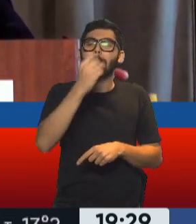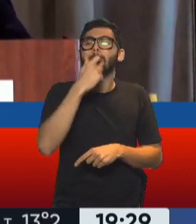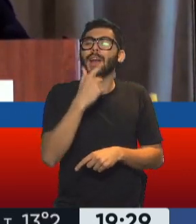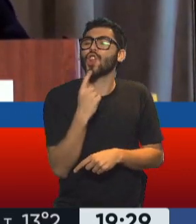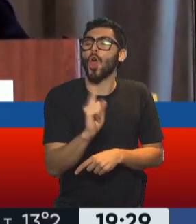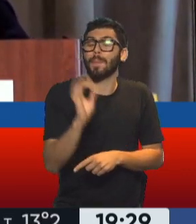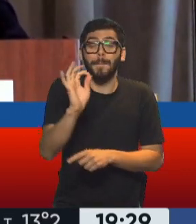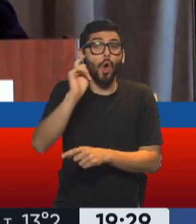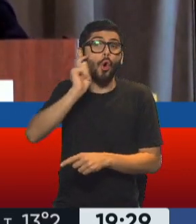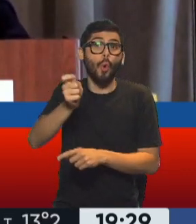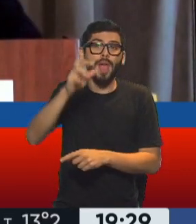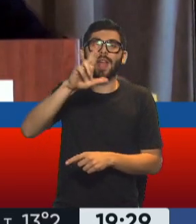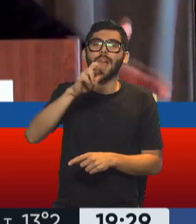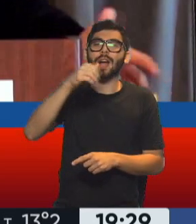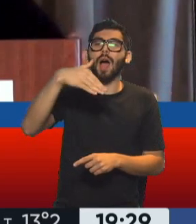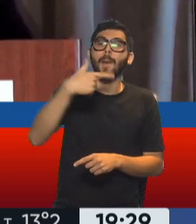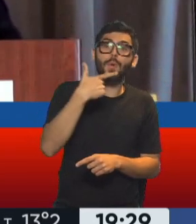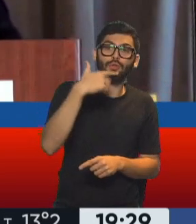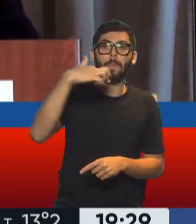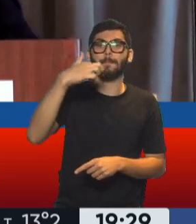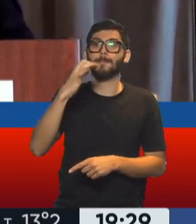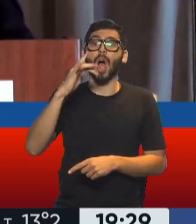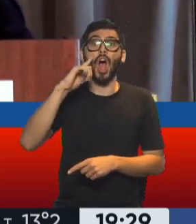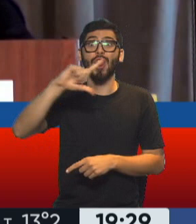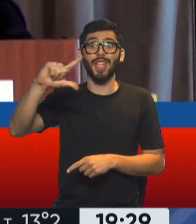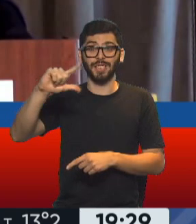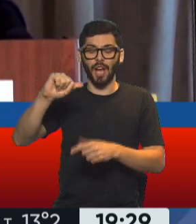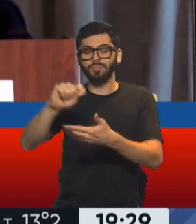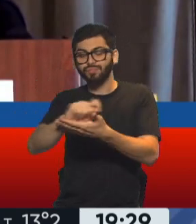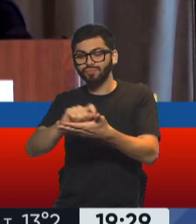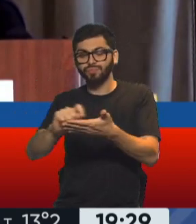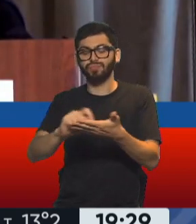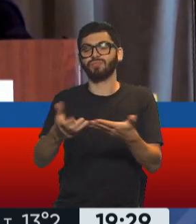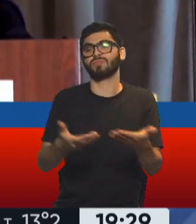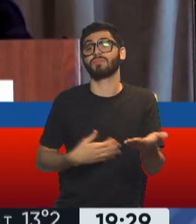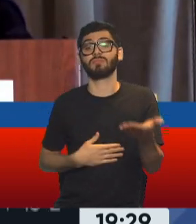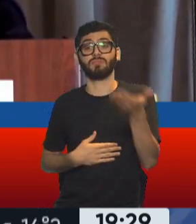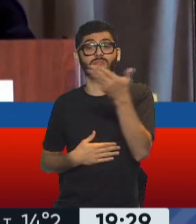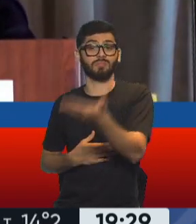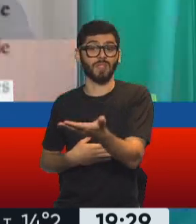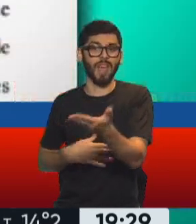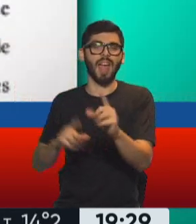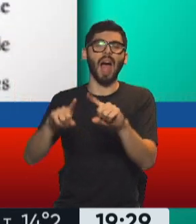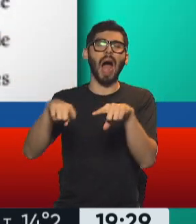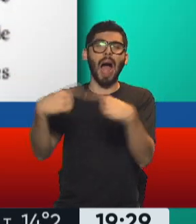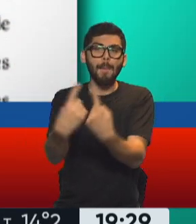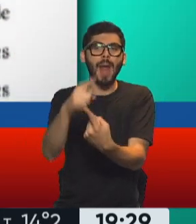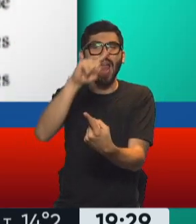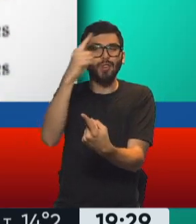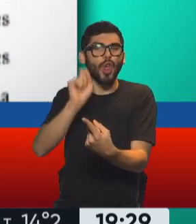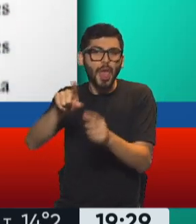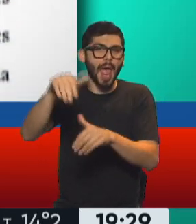Ramos Padilla le envió esta nota que vamos a ver ahora en pantalla a la Cámara Nacional Electoral,